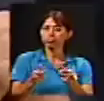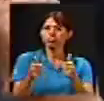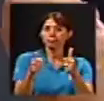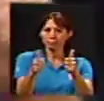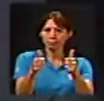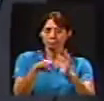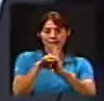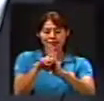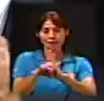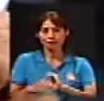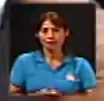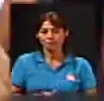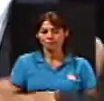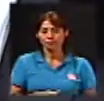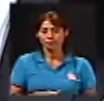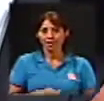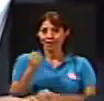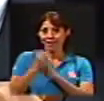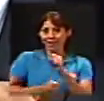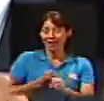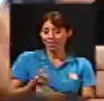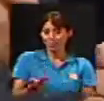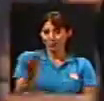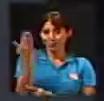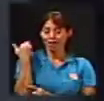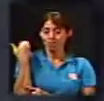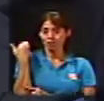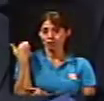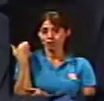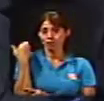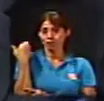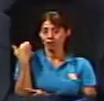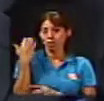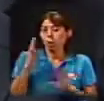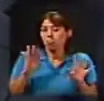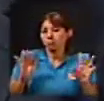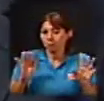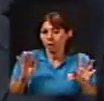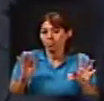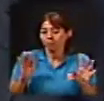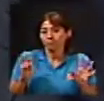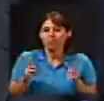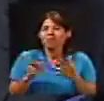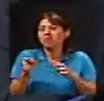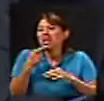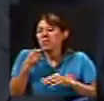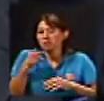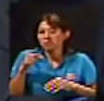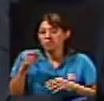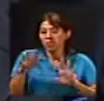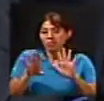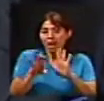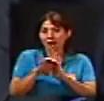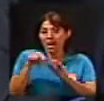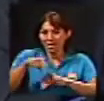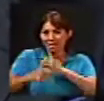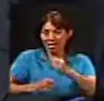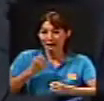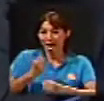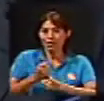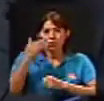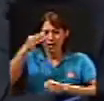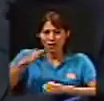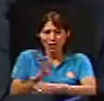Ejemplo. El año pasado, póngale, para este año creo que el Banco Central tiene proyectado